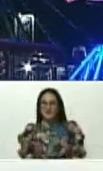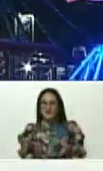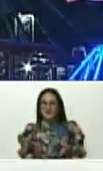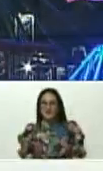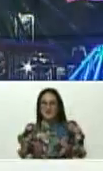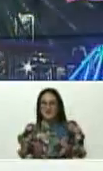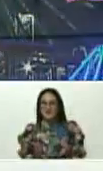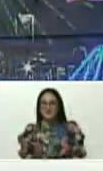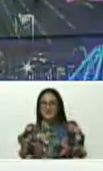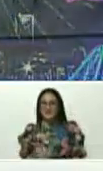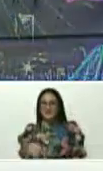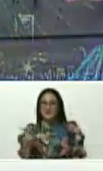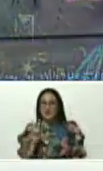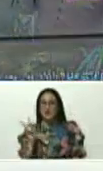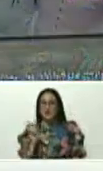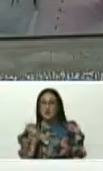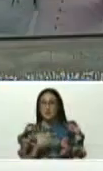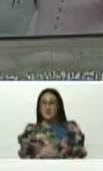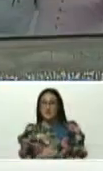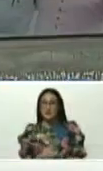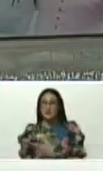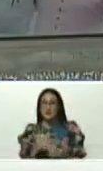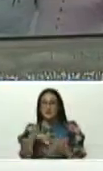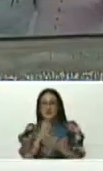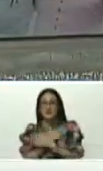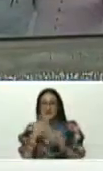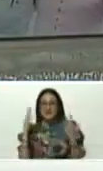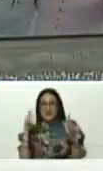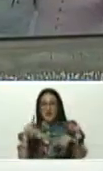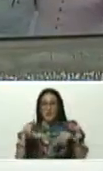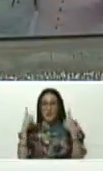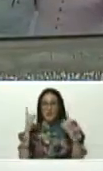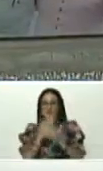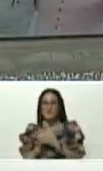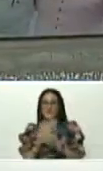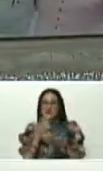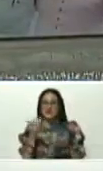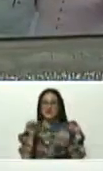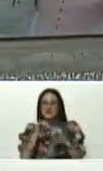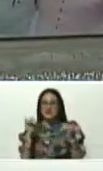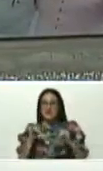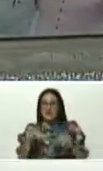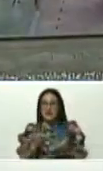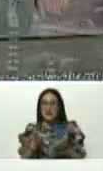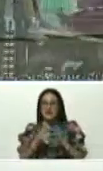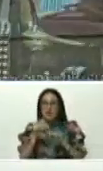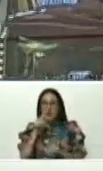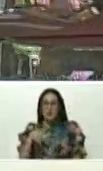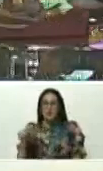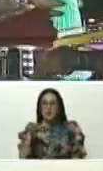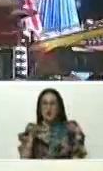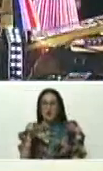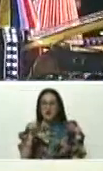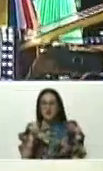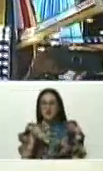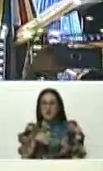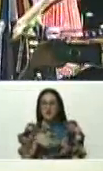de Venezuela. Felicidad a La Guaira, felicidad a todo el pueblo de allá, de la